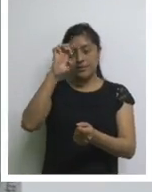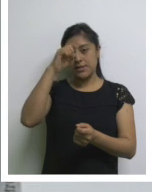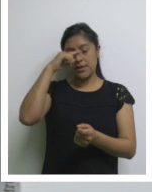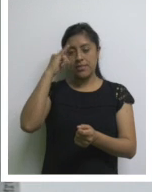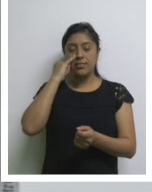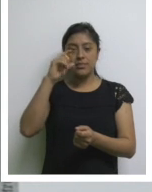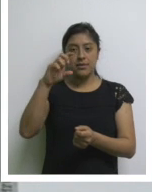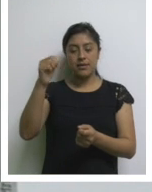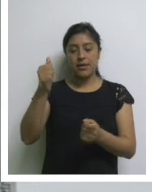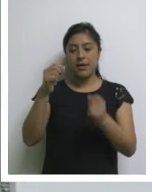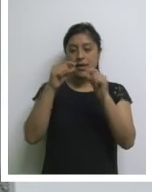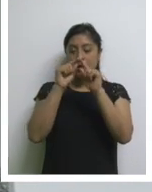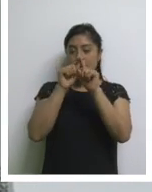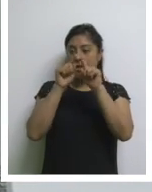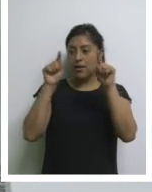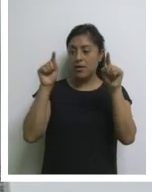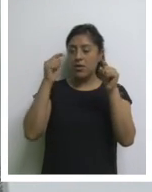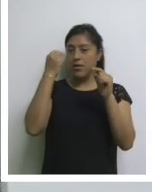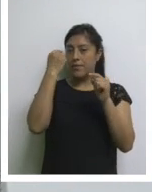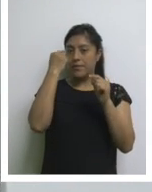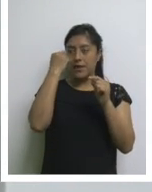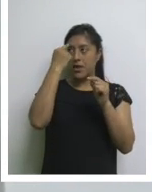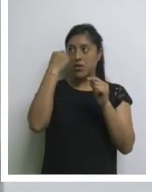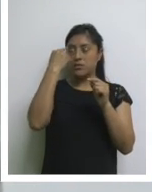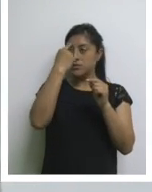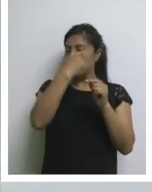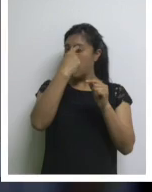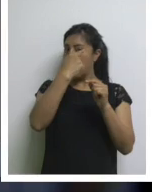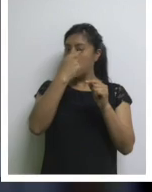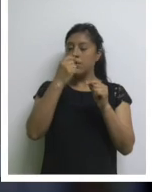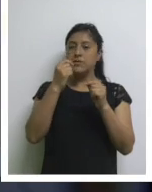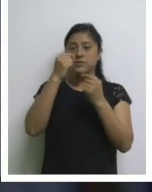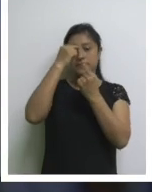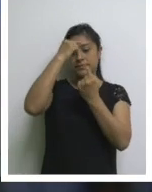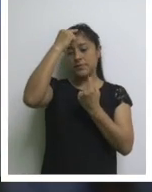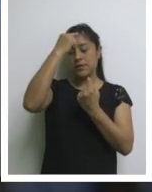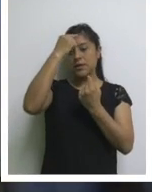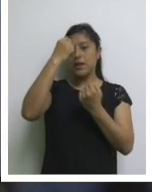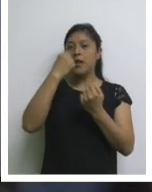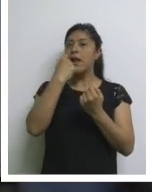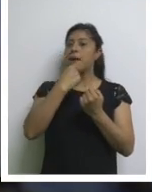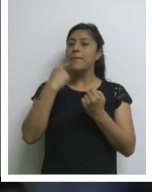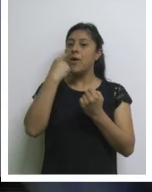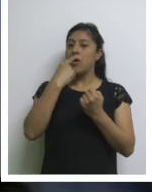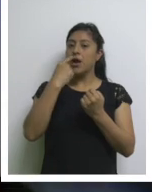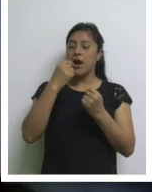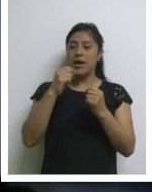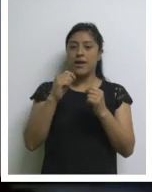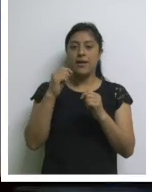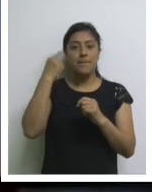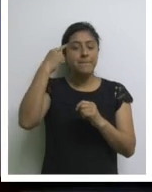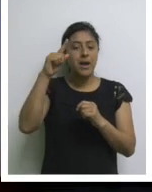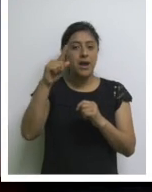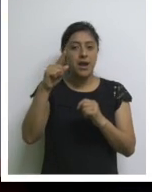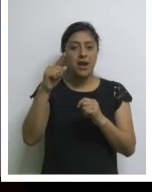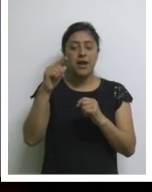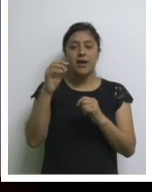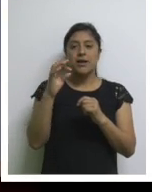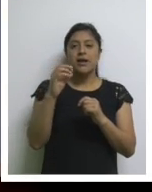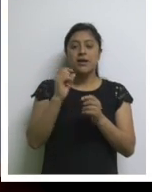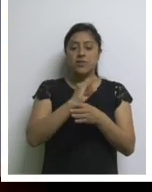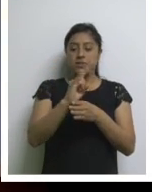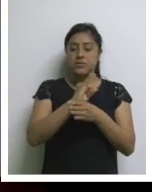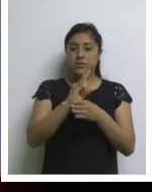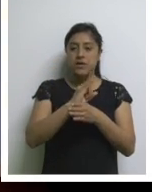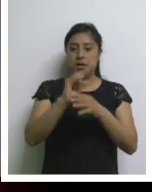modificar el ancho de los ojos, la separación entre los ojos, así como la distancia que existe entre los ojos y la boca, además del tamaño